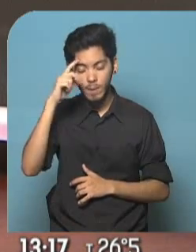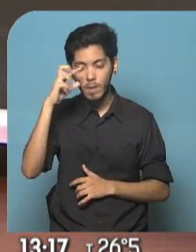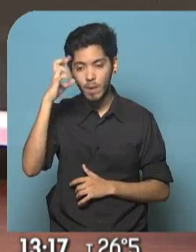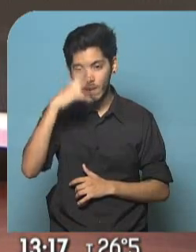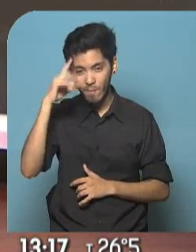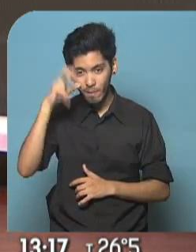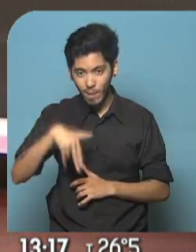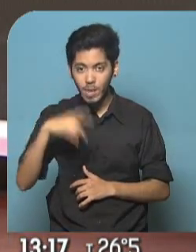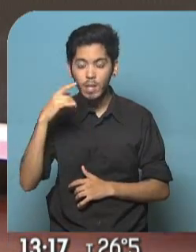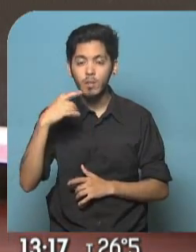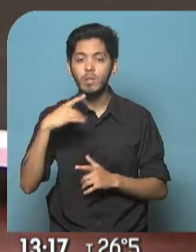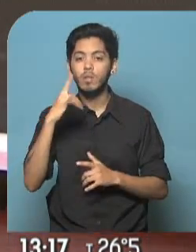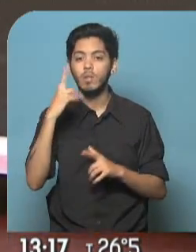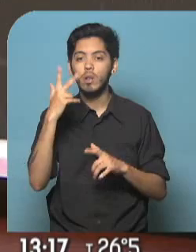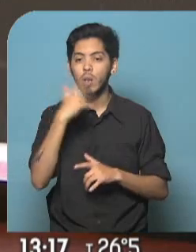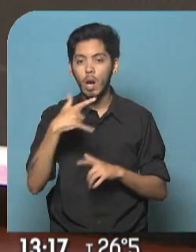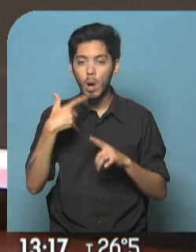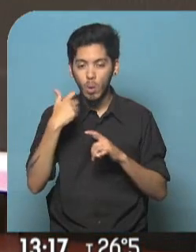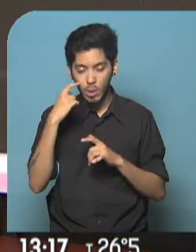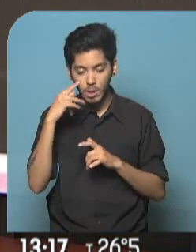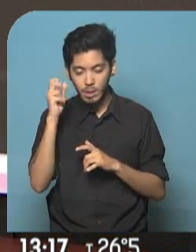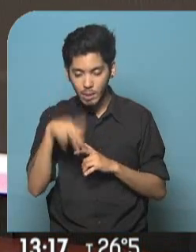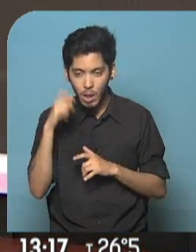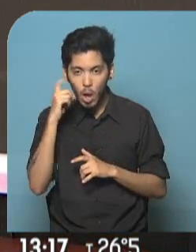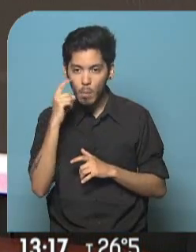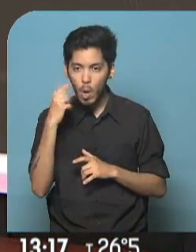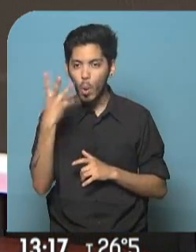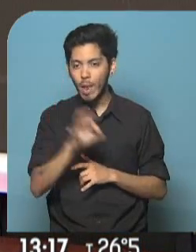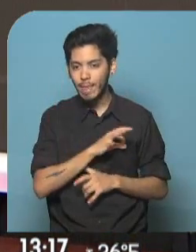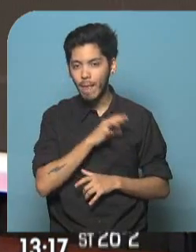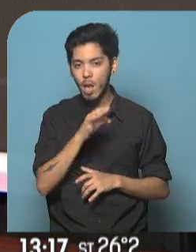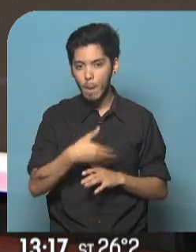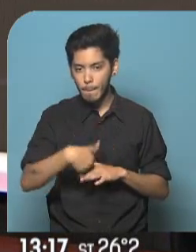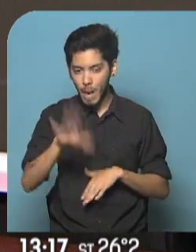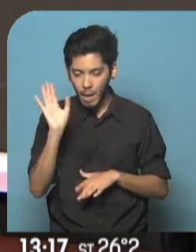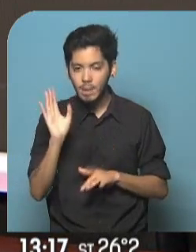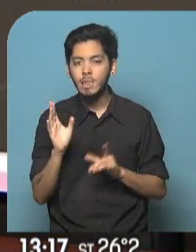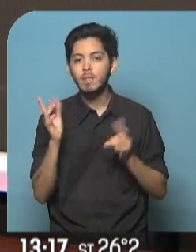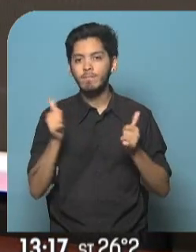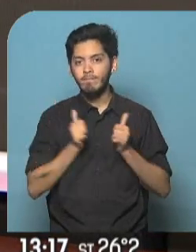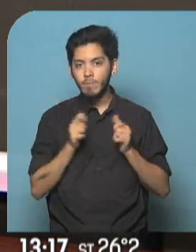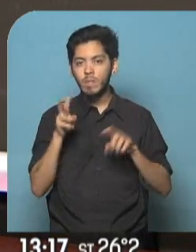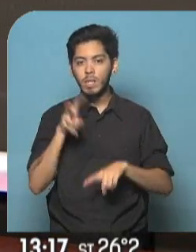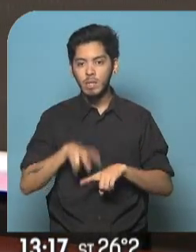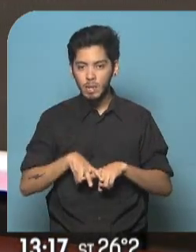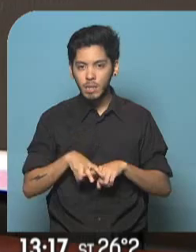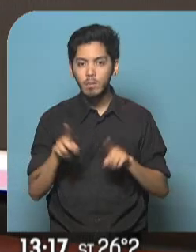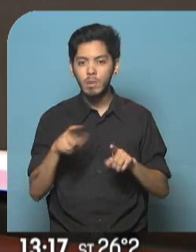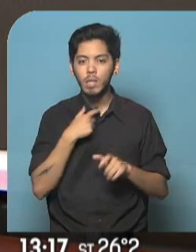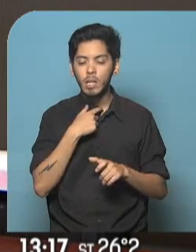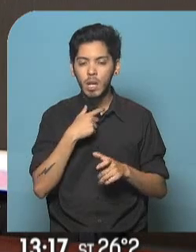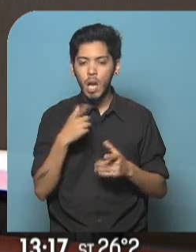estuvo por más de 50 años postrado en una silla de ruedas superando todos los pronósticos médicos él intentó abordar una teoría unificada